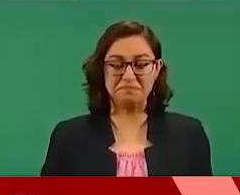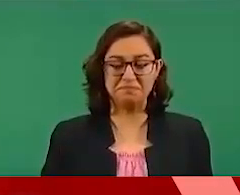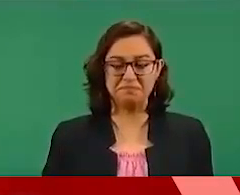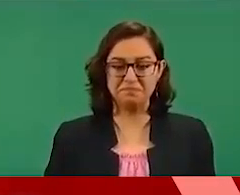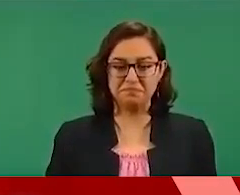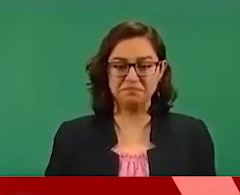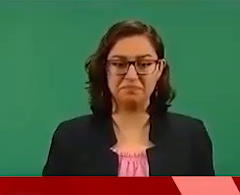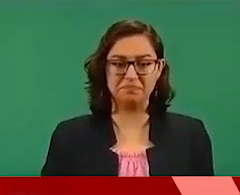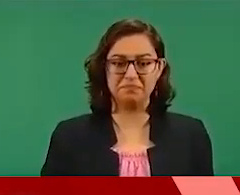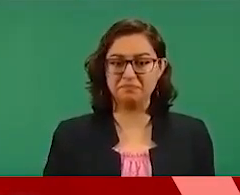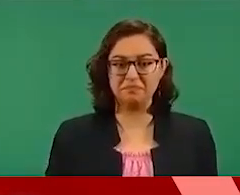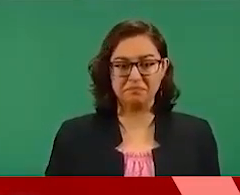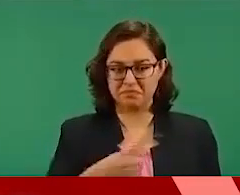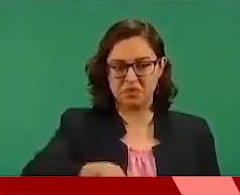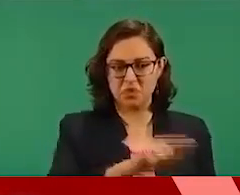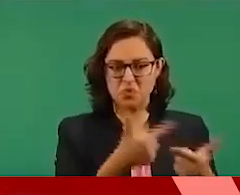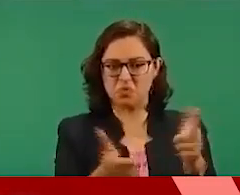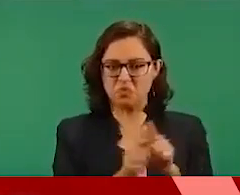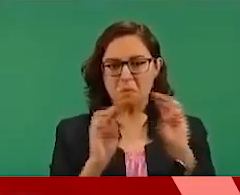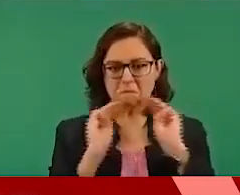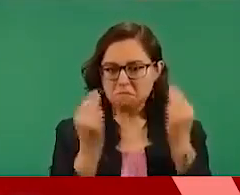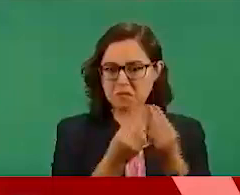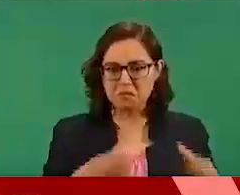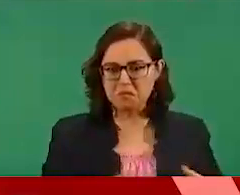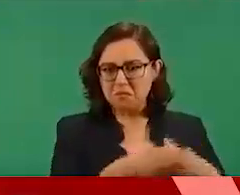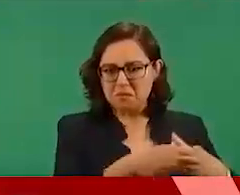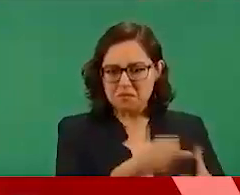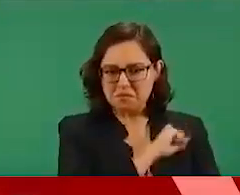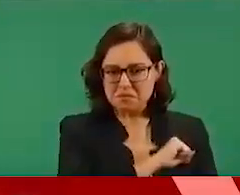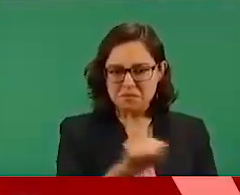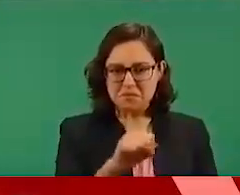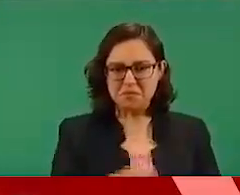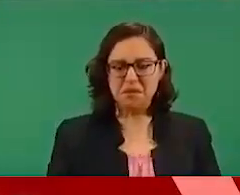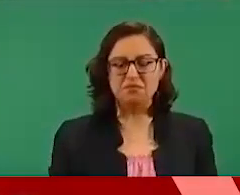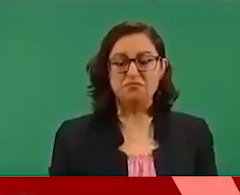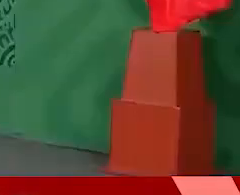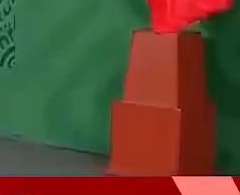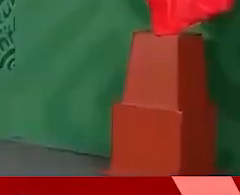era una banda de cuello blanco.